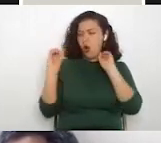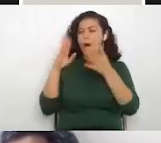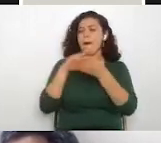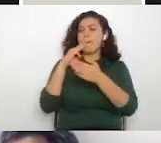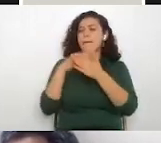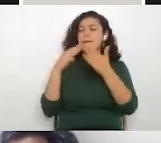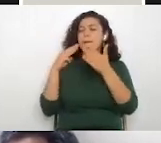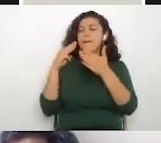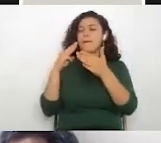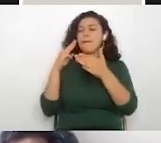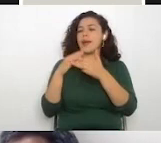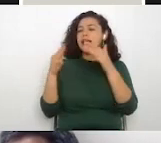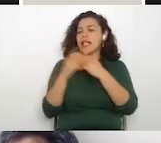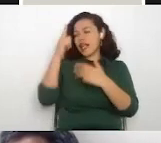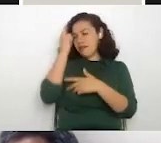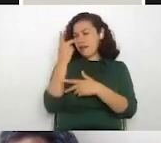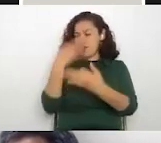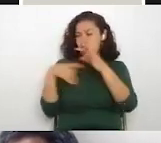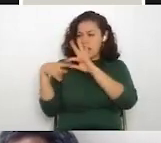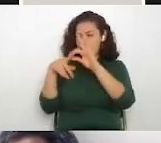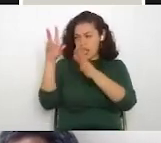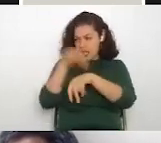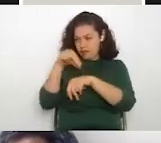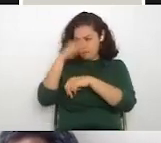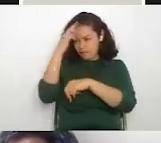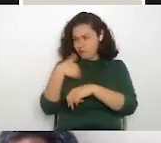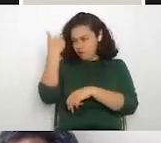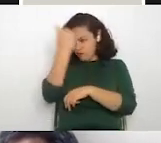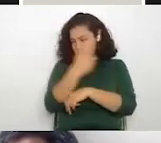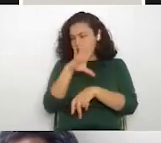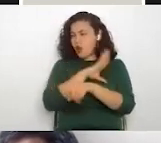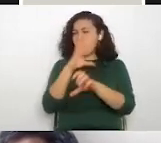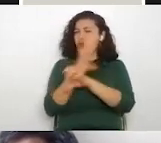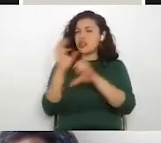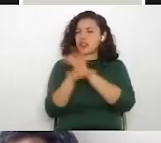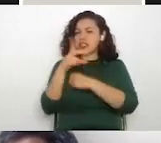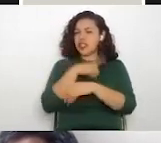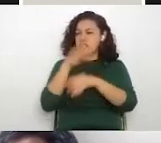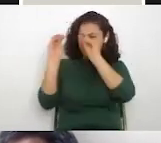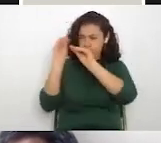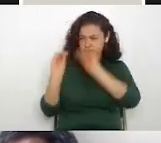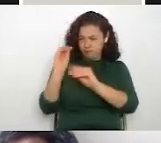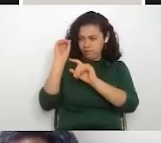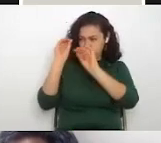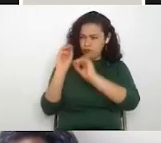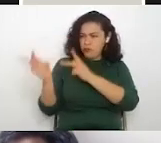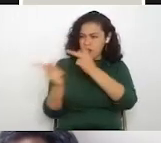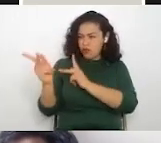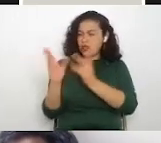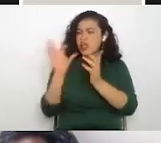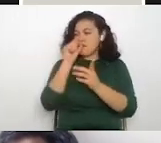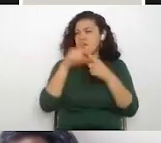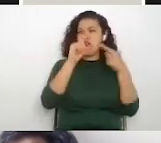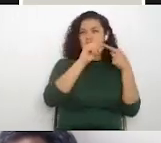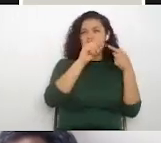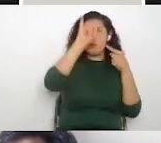la guía de valoración precisamente y donde diga qué aspectos va a ir llenando. Dentro del flujograma podríamos referir